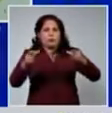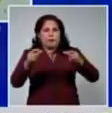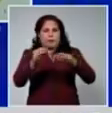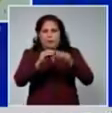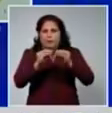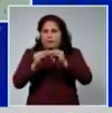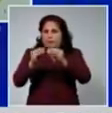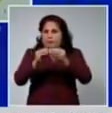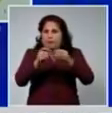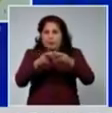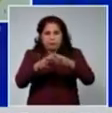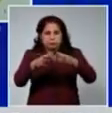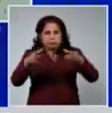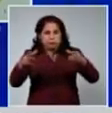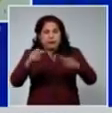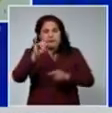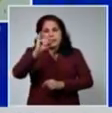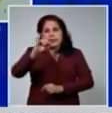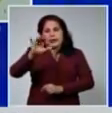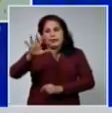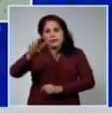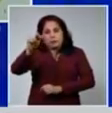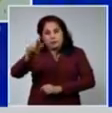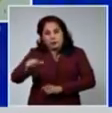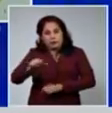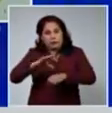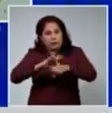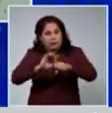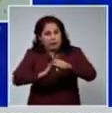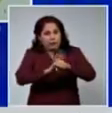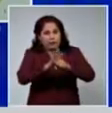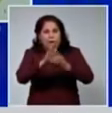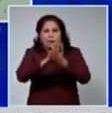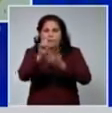pues 65 casos de intentos